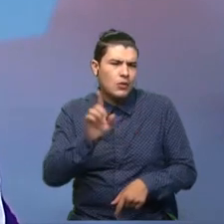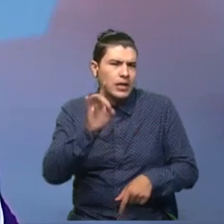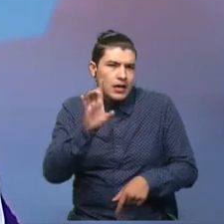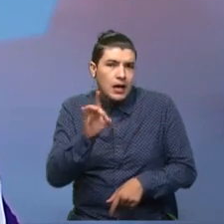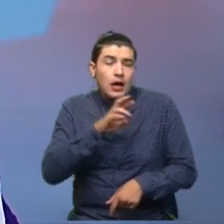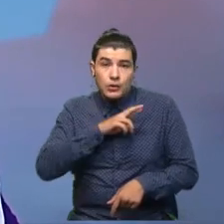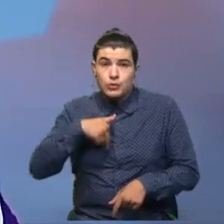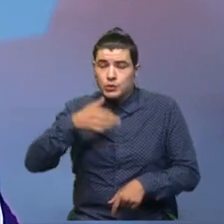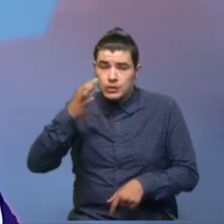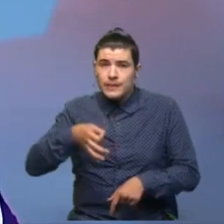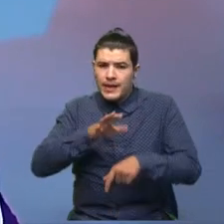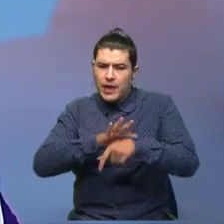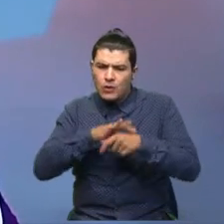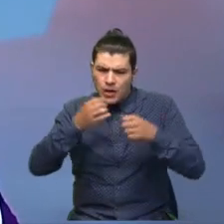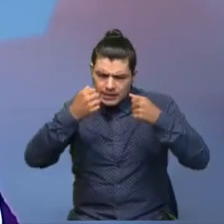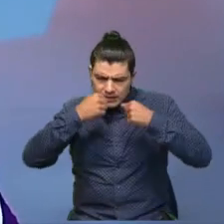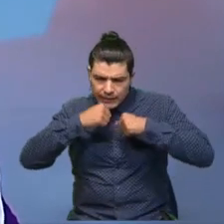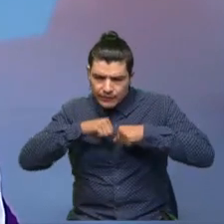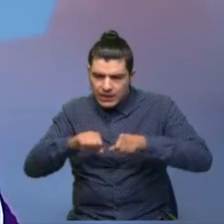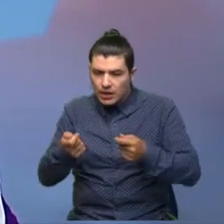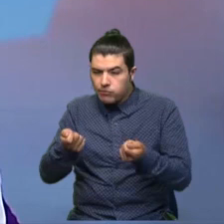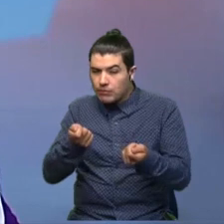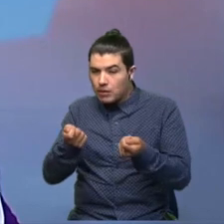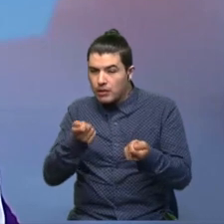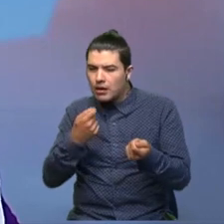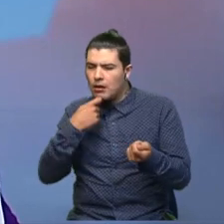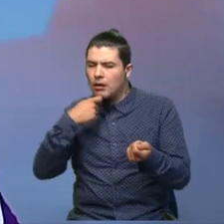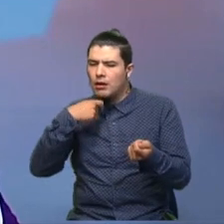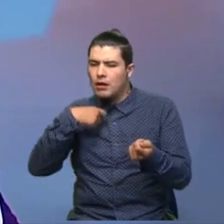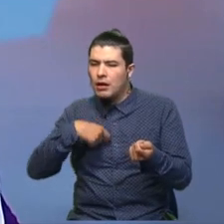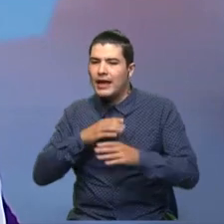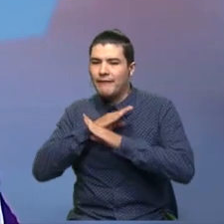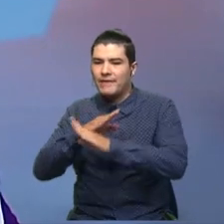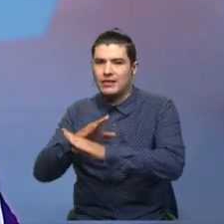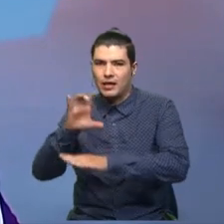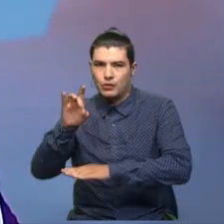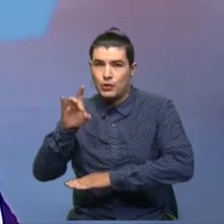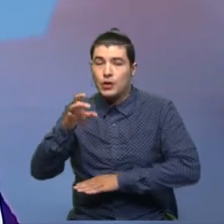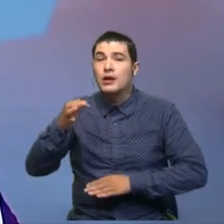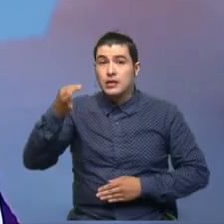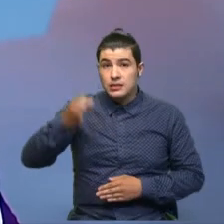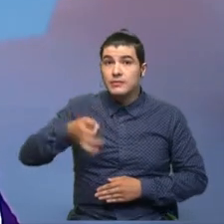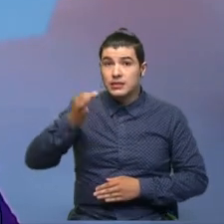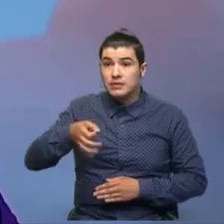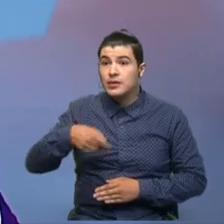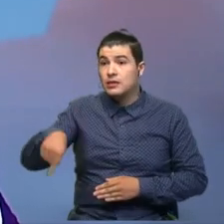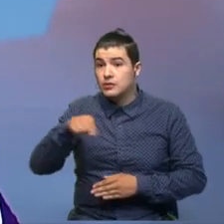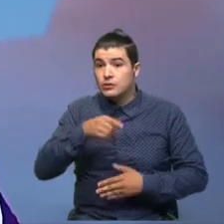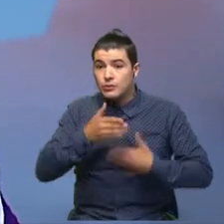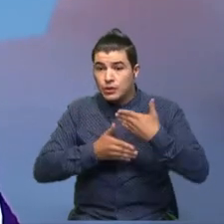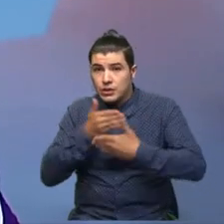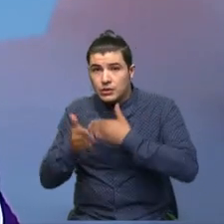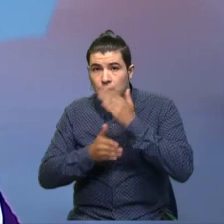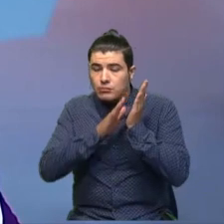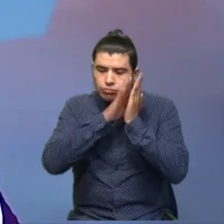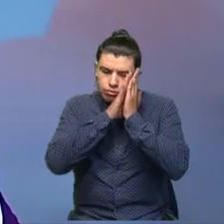hecho, nos esforzamos lo más que podemos en que evitar el dolor y por eso muchas veces los procedimientos se realizan con sedación